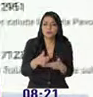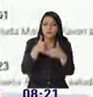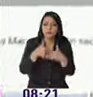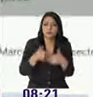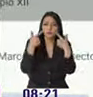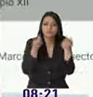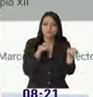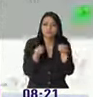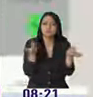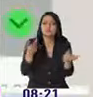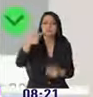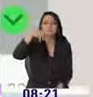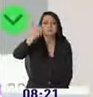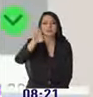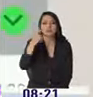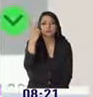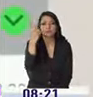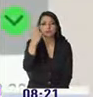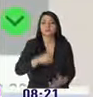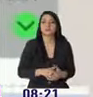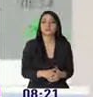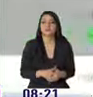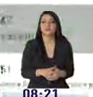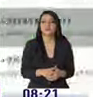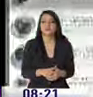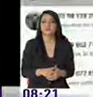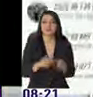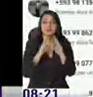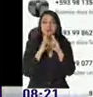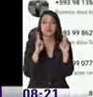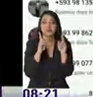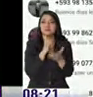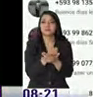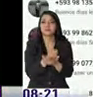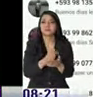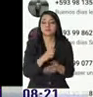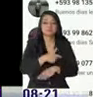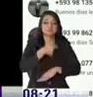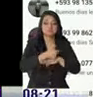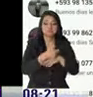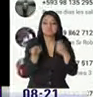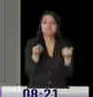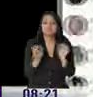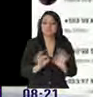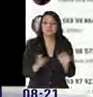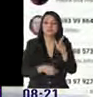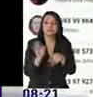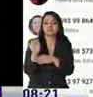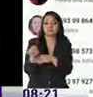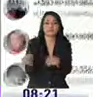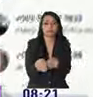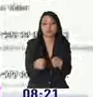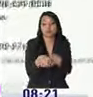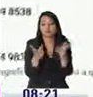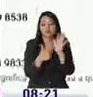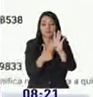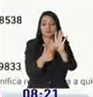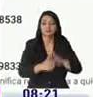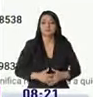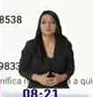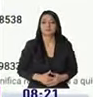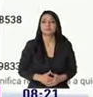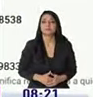12. Gracias, Silvio. Si no es la autoridad, la gente hace lo mismo. Es que los ejemplos, ¿no? Bache